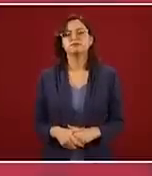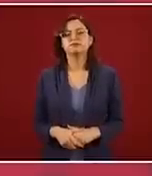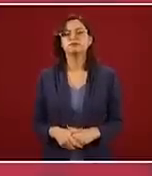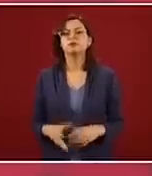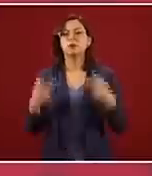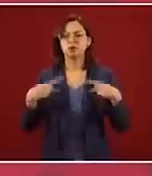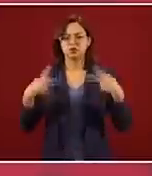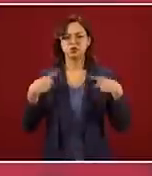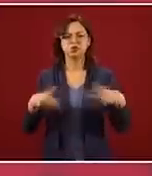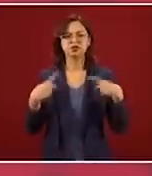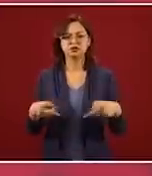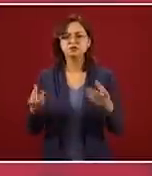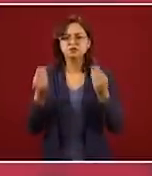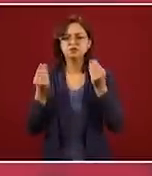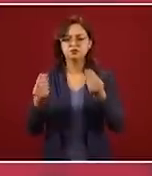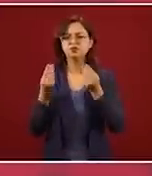solidaridad